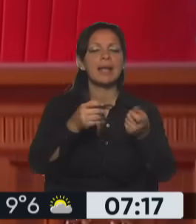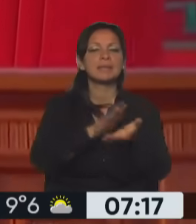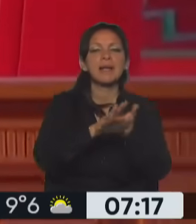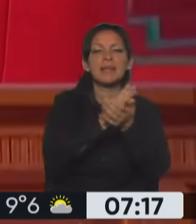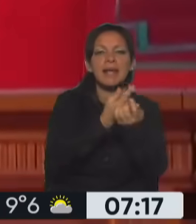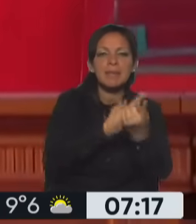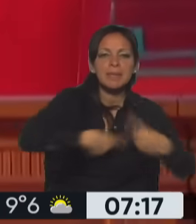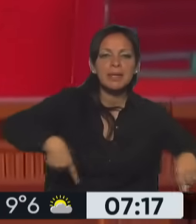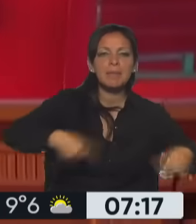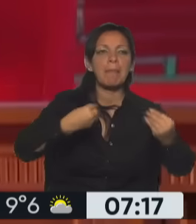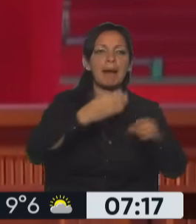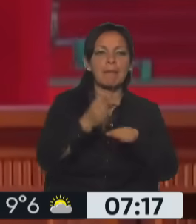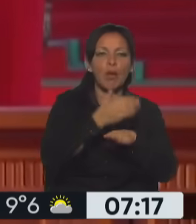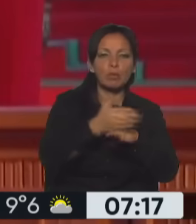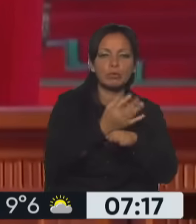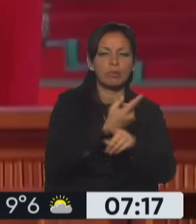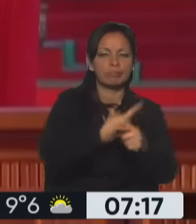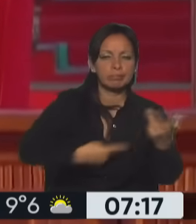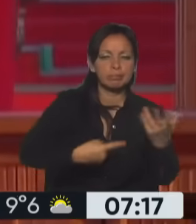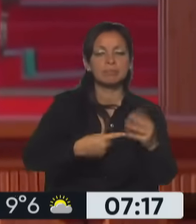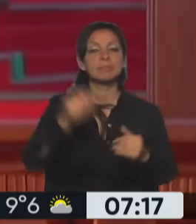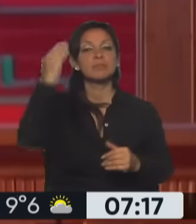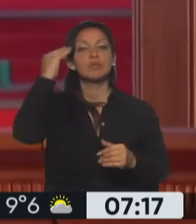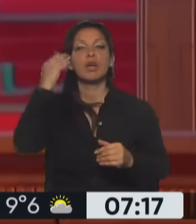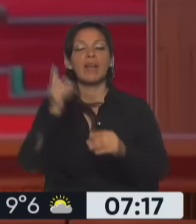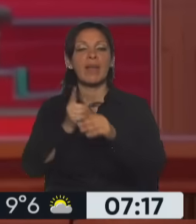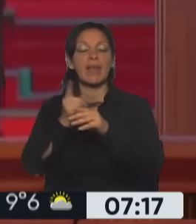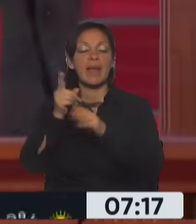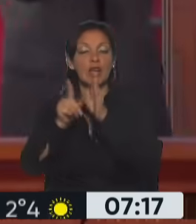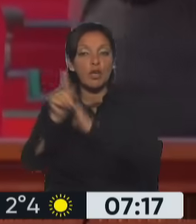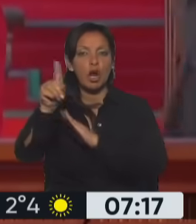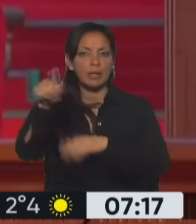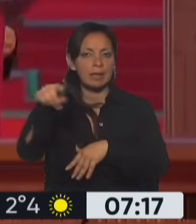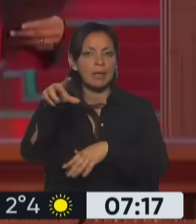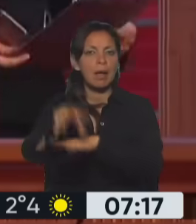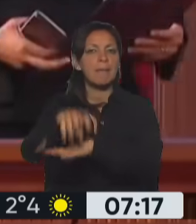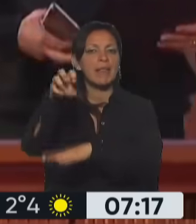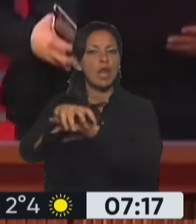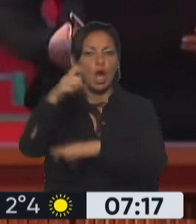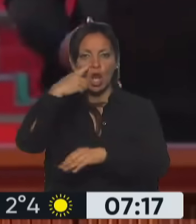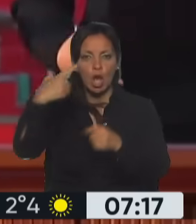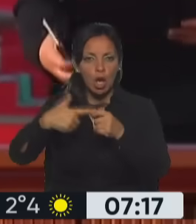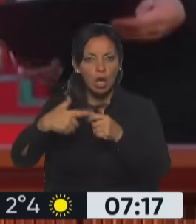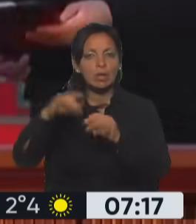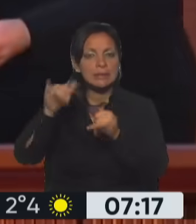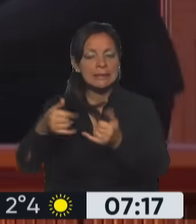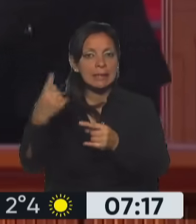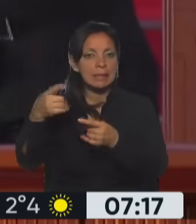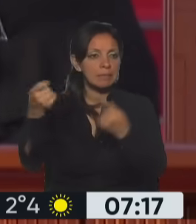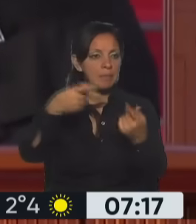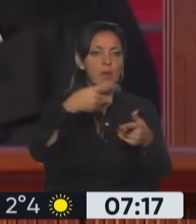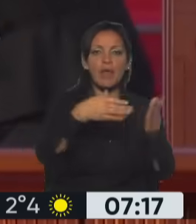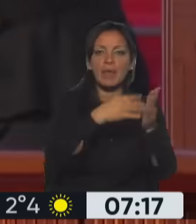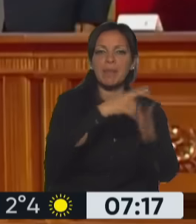cuestiones de productos elaborados bueno Corea del Norte produce petróleo Pero también depende de algunos insumos que le pueda mandar